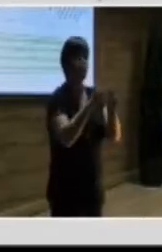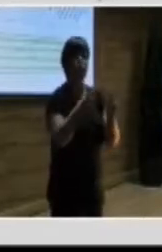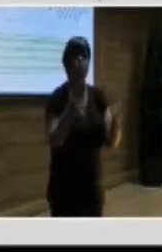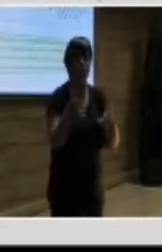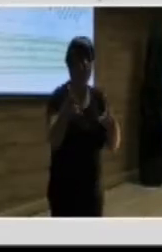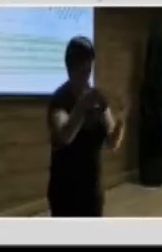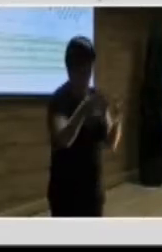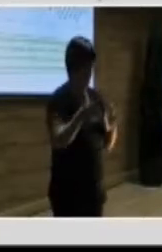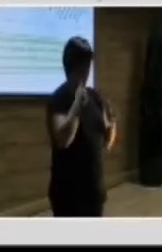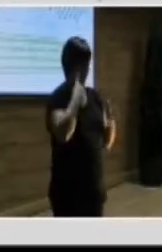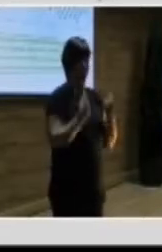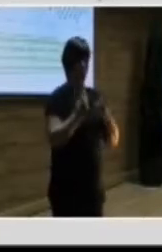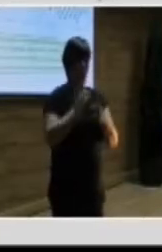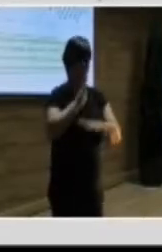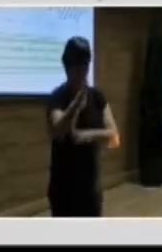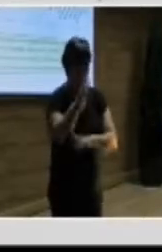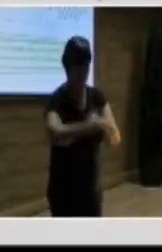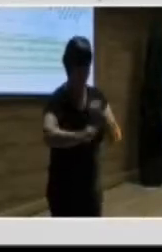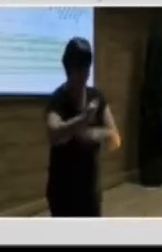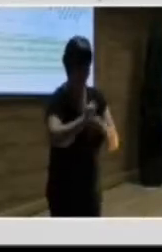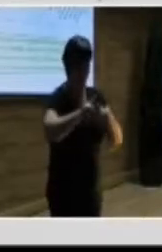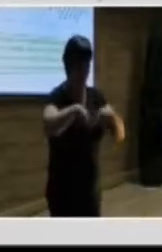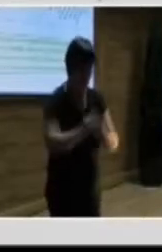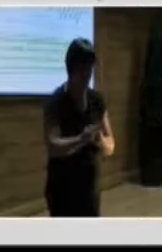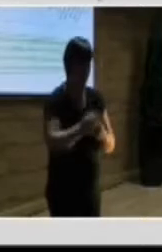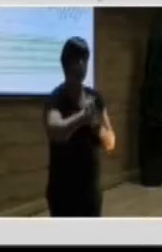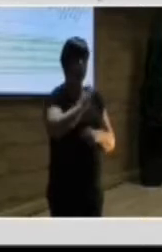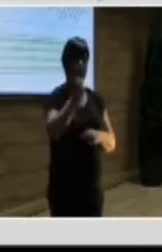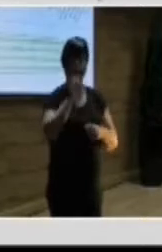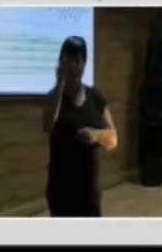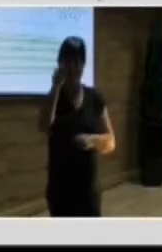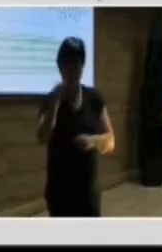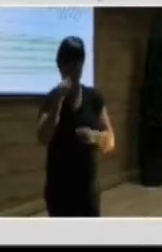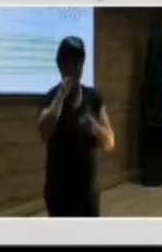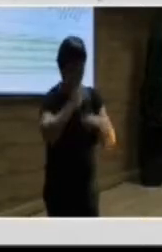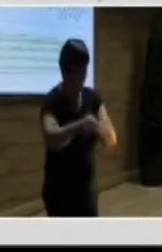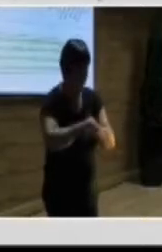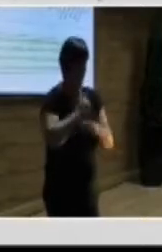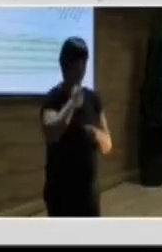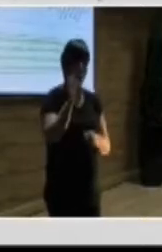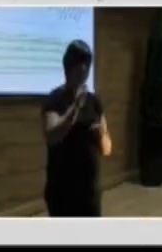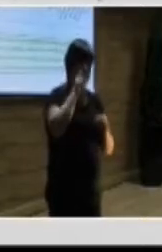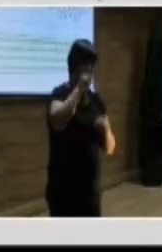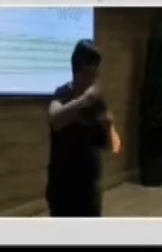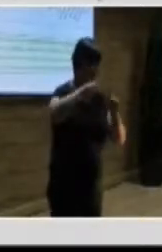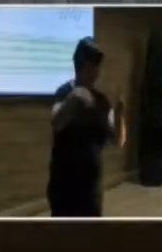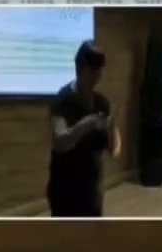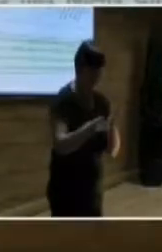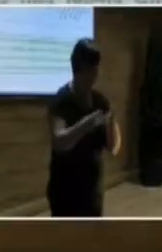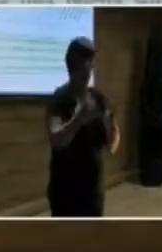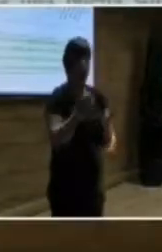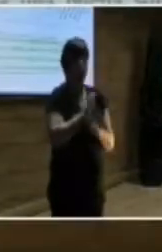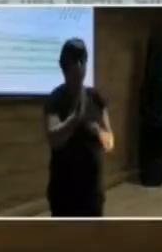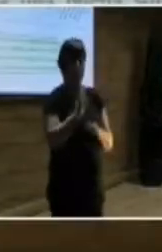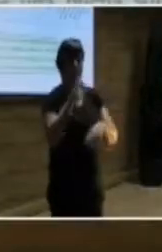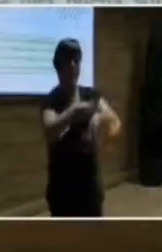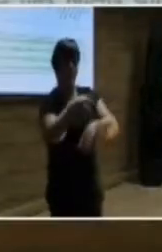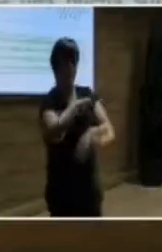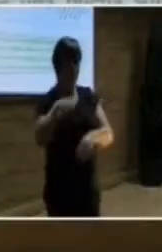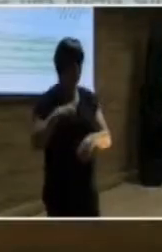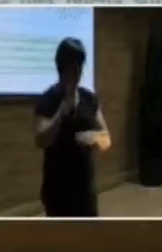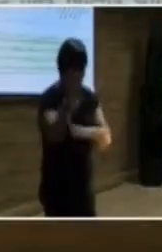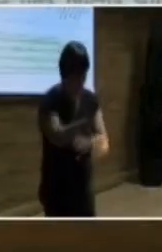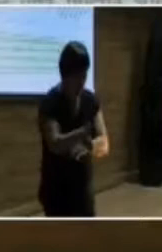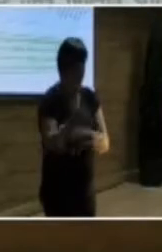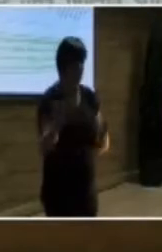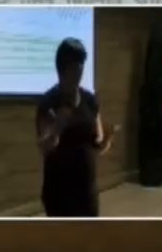una asociación de familiares, otros en un amigo, otros en internet, otros en un médico privado. Algo tendremos que hacer para orientar